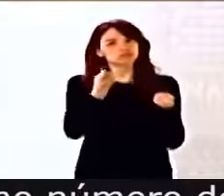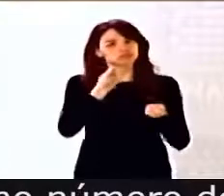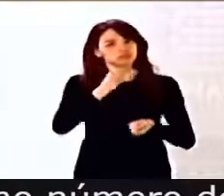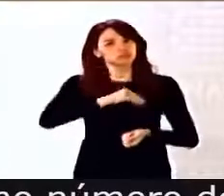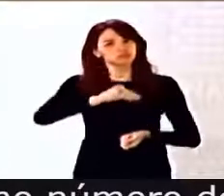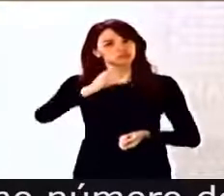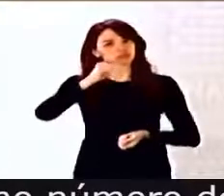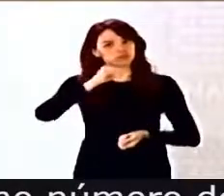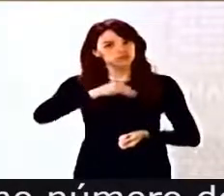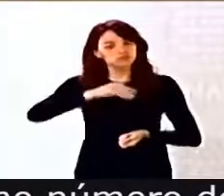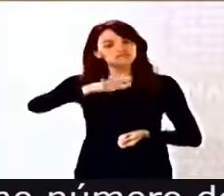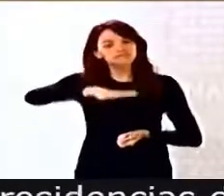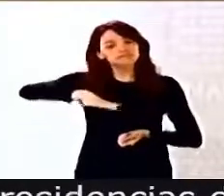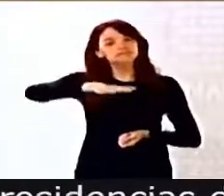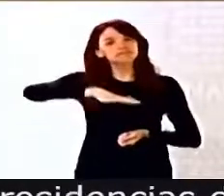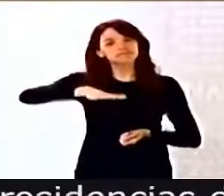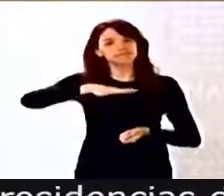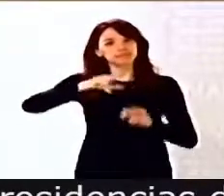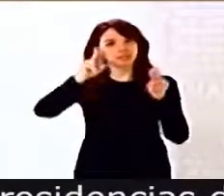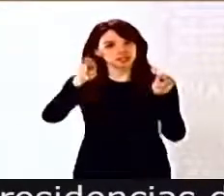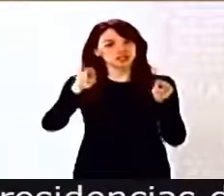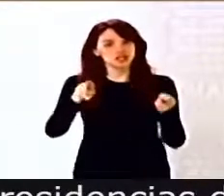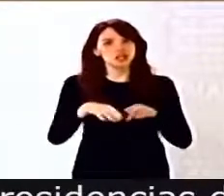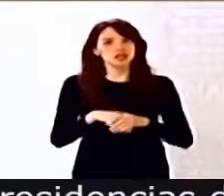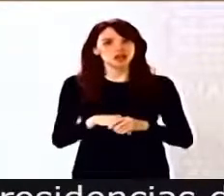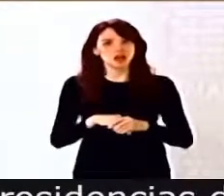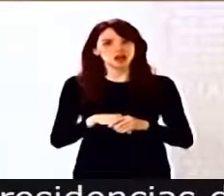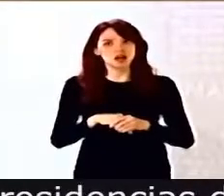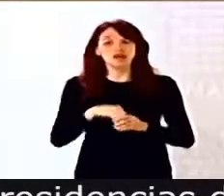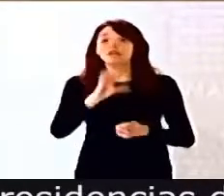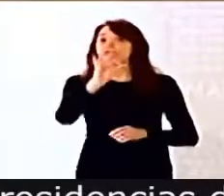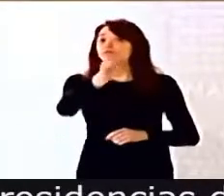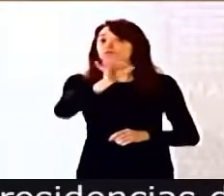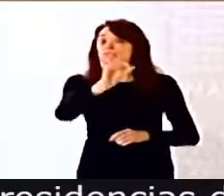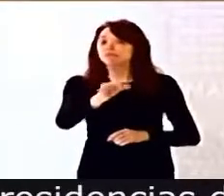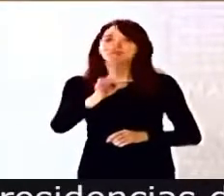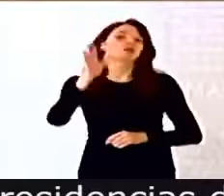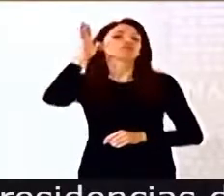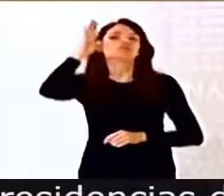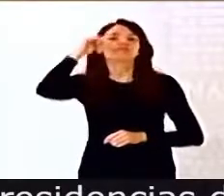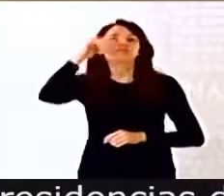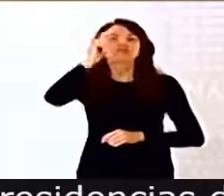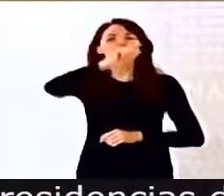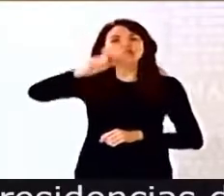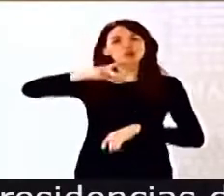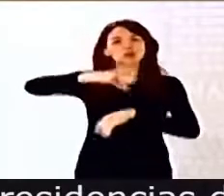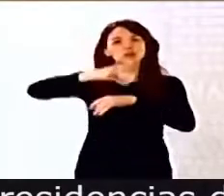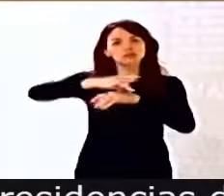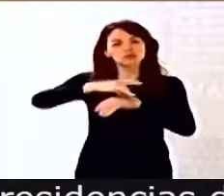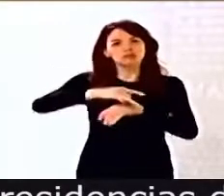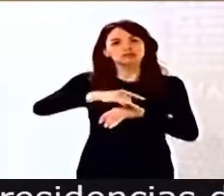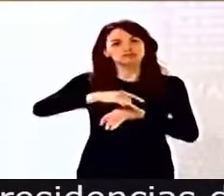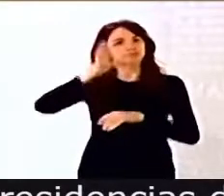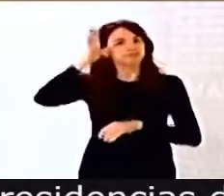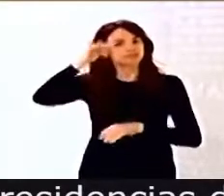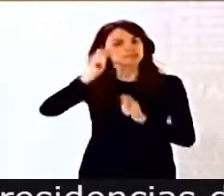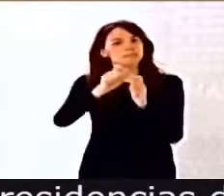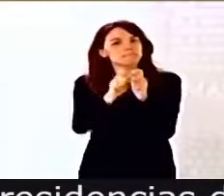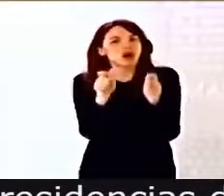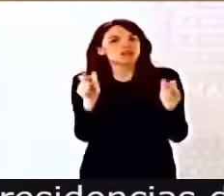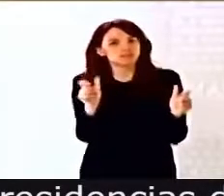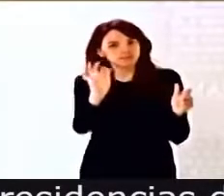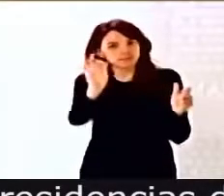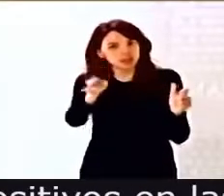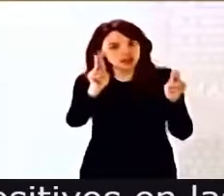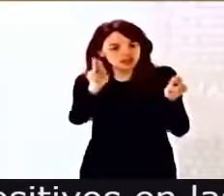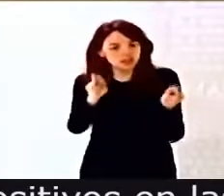residencias de mayores. Cierto que es abultado la cifra de casos positivos dentro de nuestras residencias,